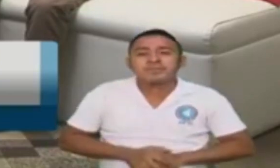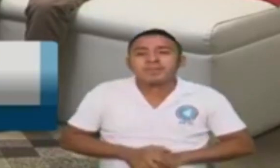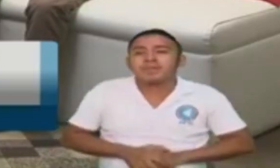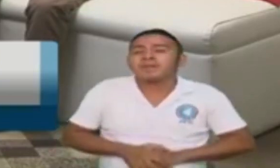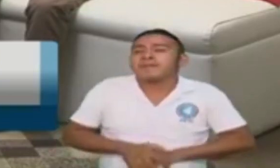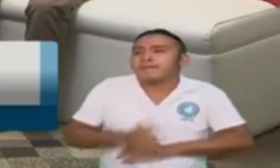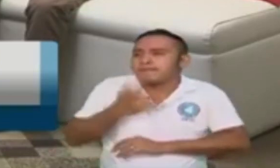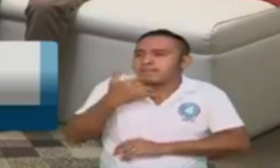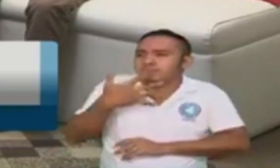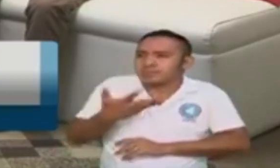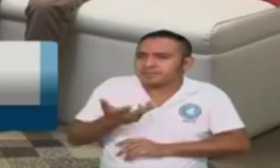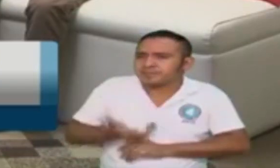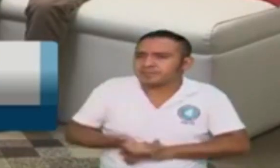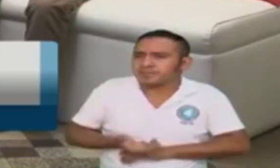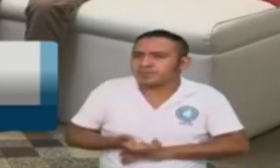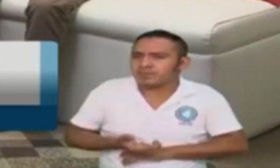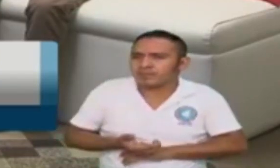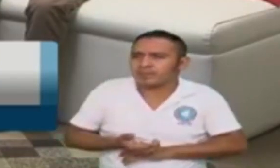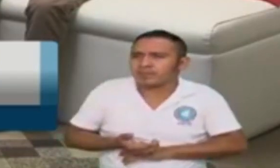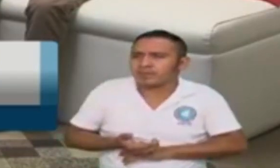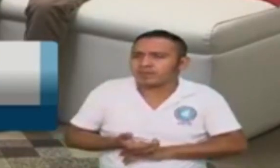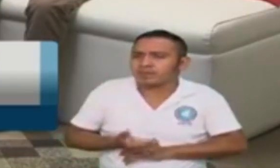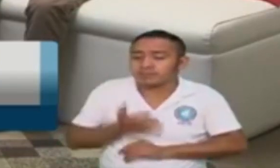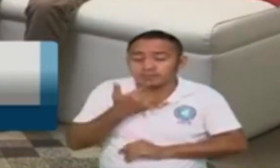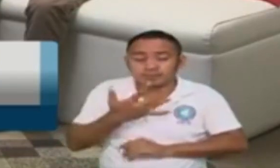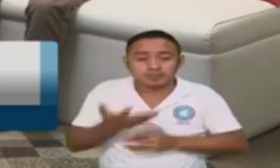¿Cuáles son las causas, doctor? Generalmente